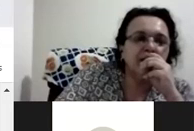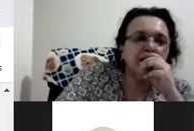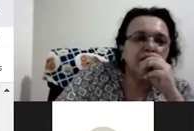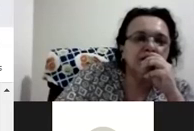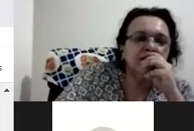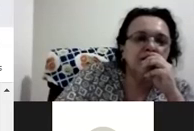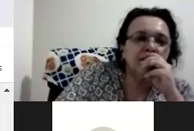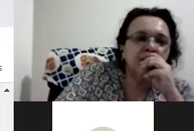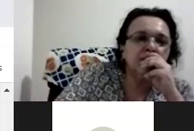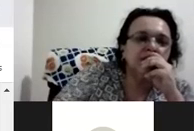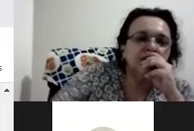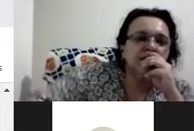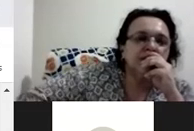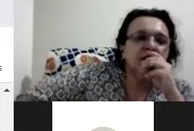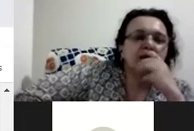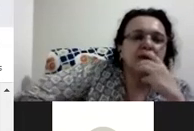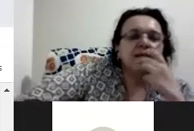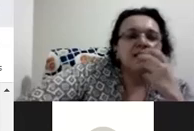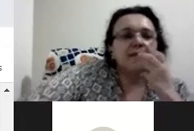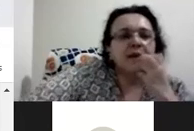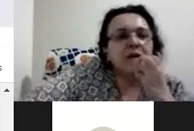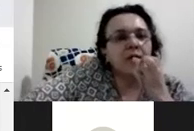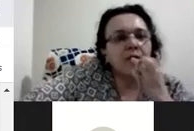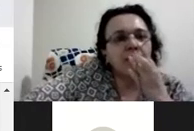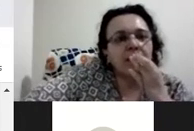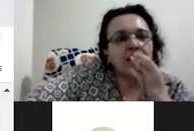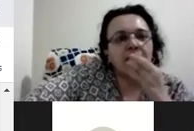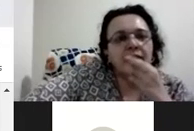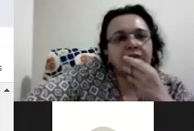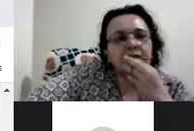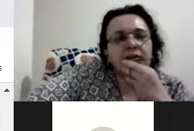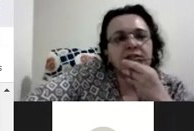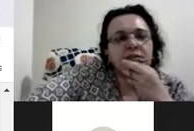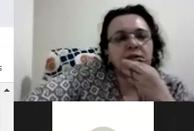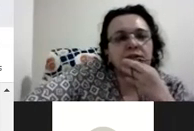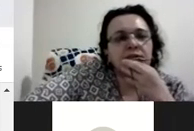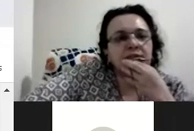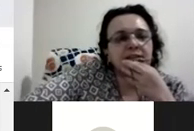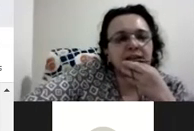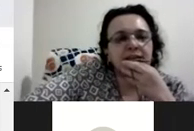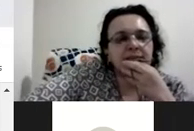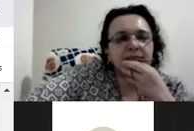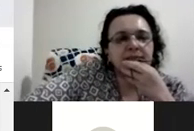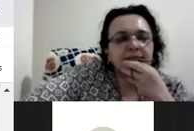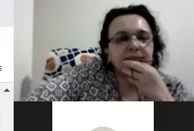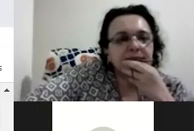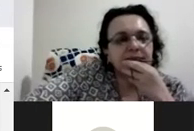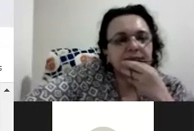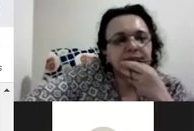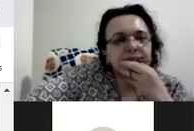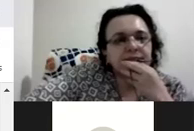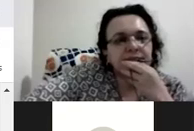que contestemos las preguntas. Vaya. Where are the girls going to stay?